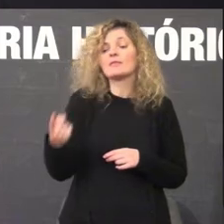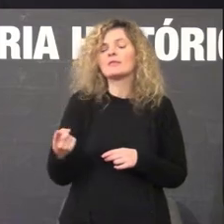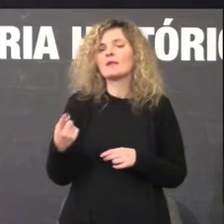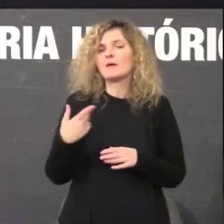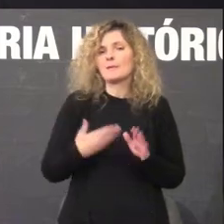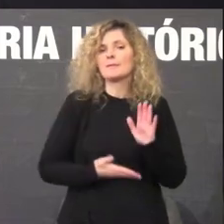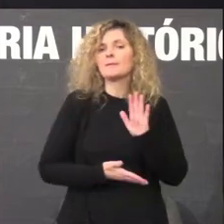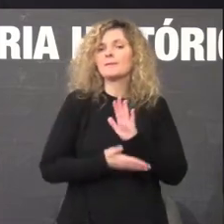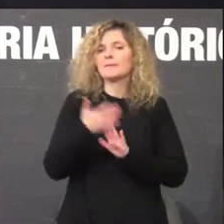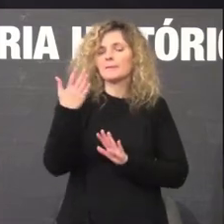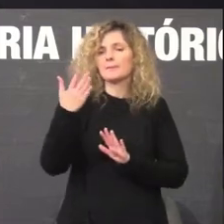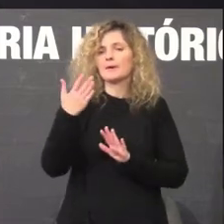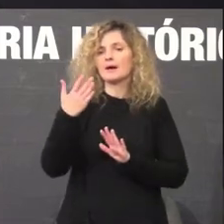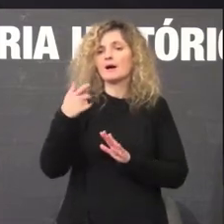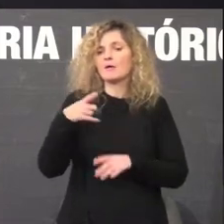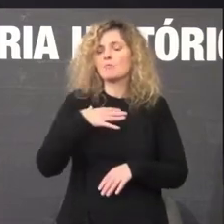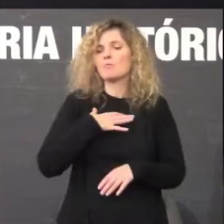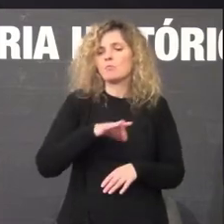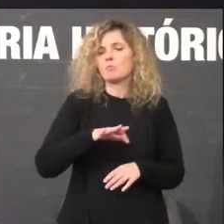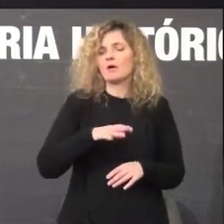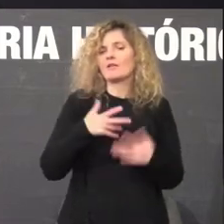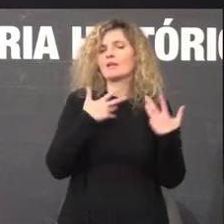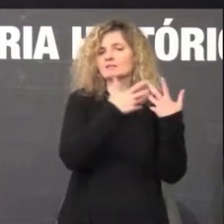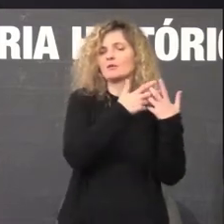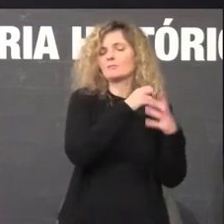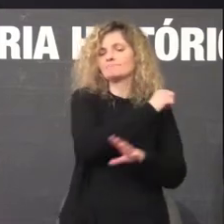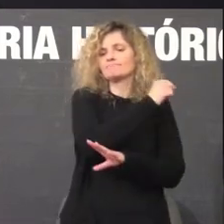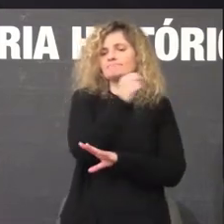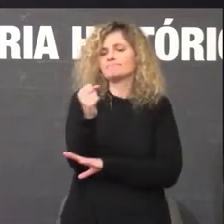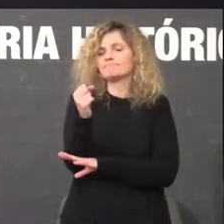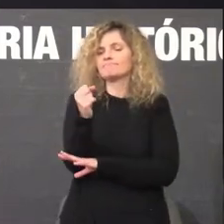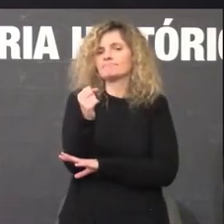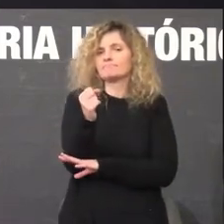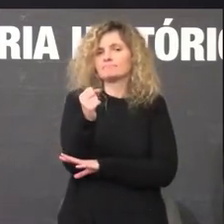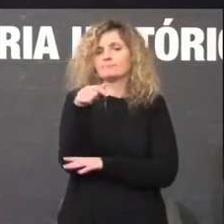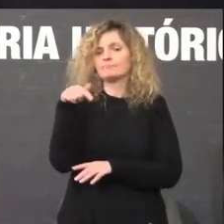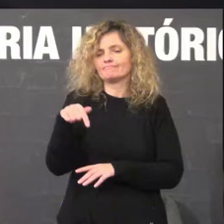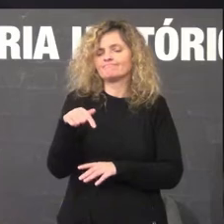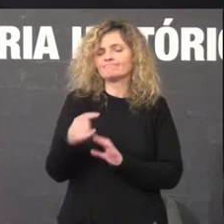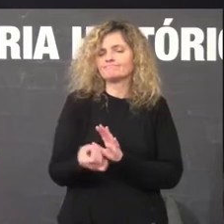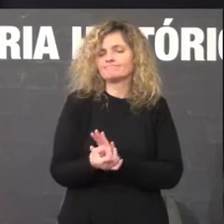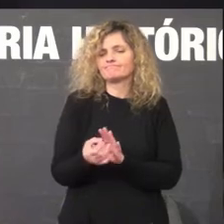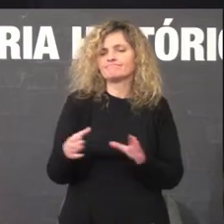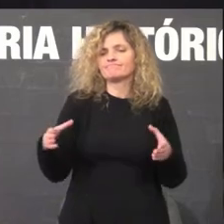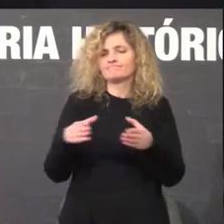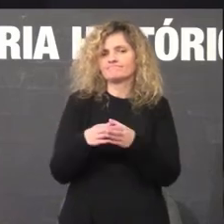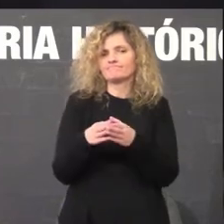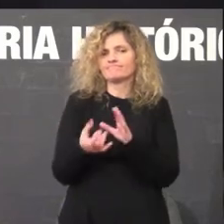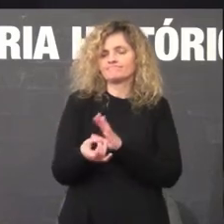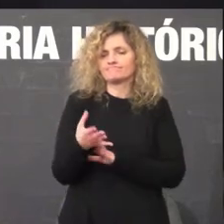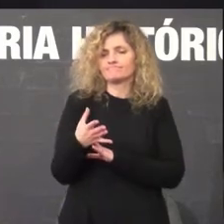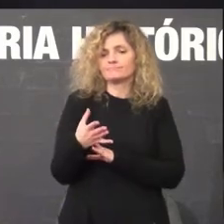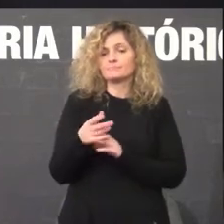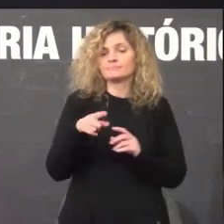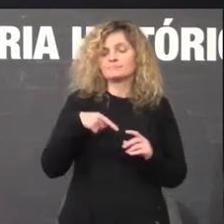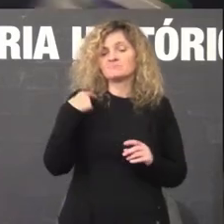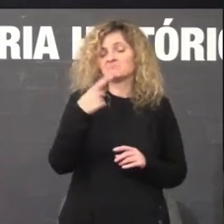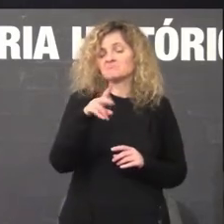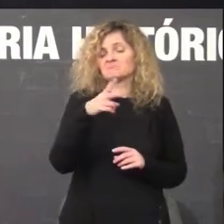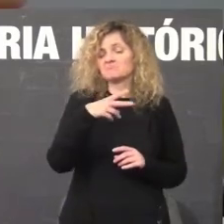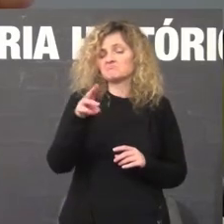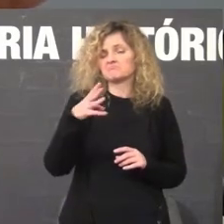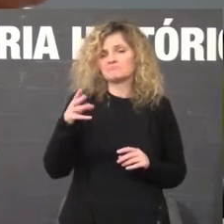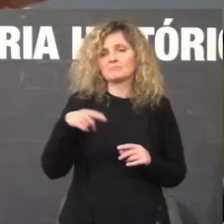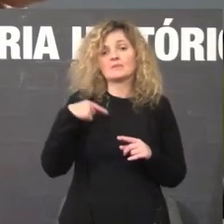van a contar, que pueden contar con Estados Unidos para esta operación. Semanas después se